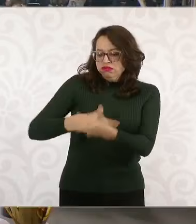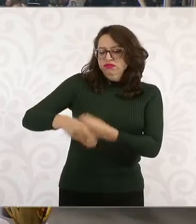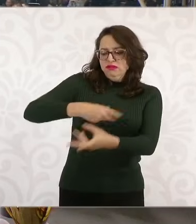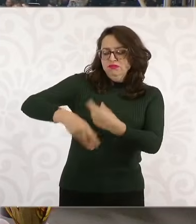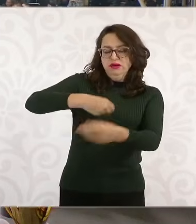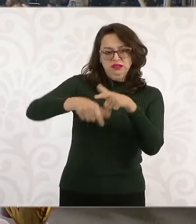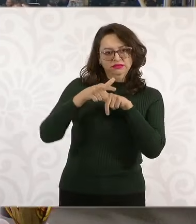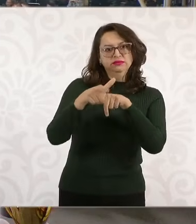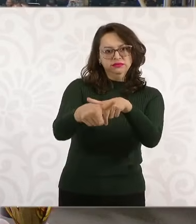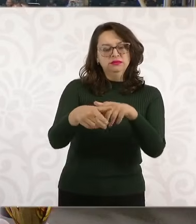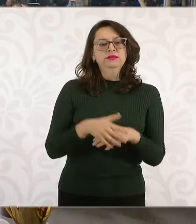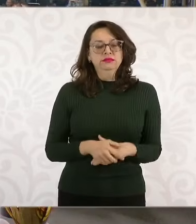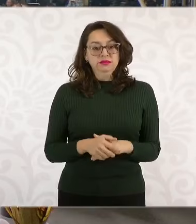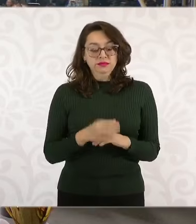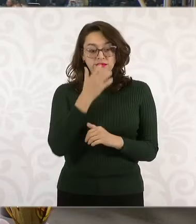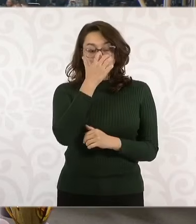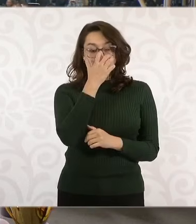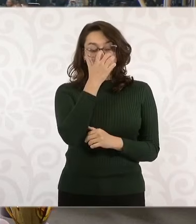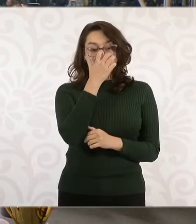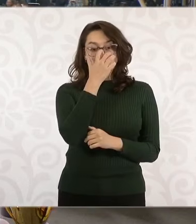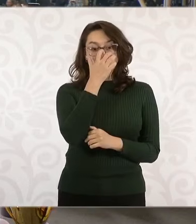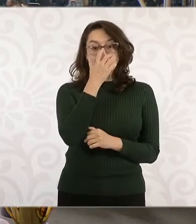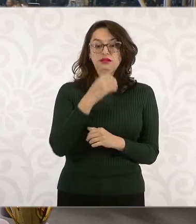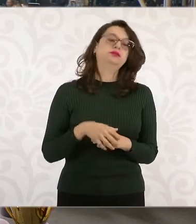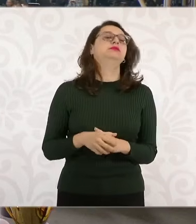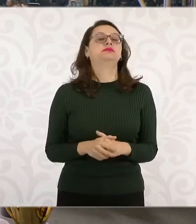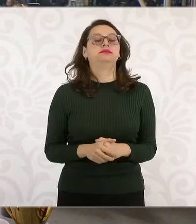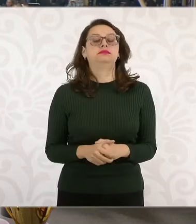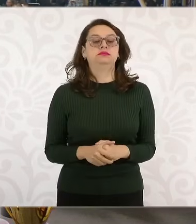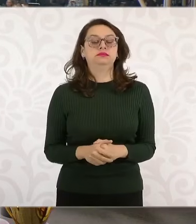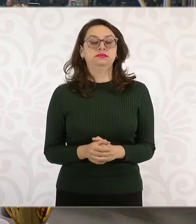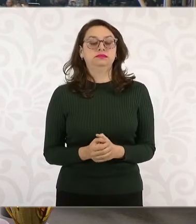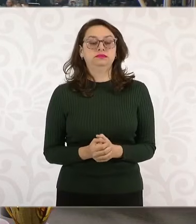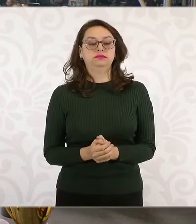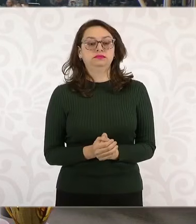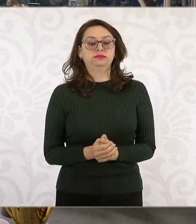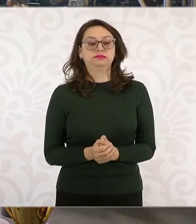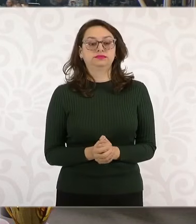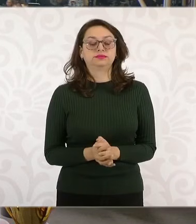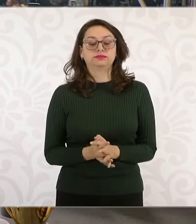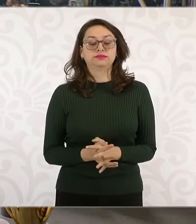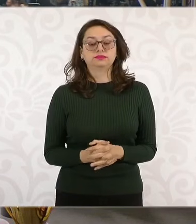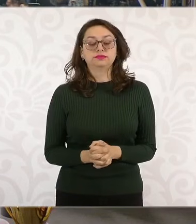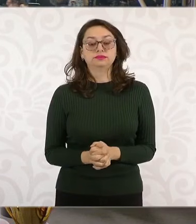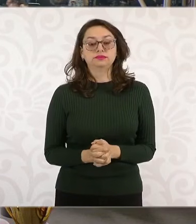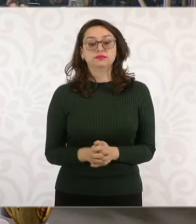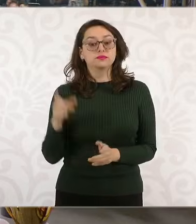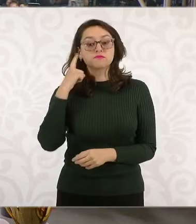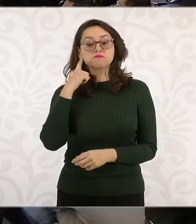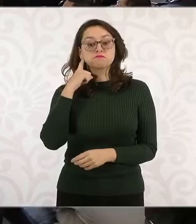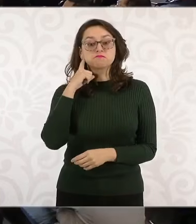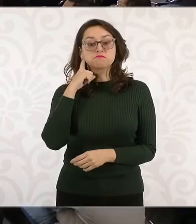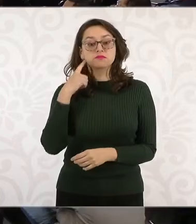¿Esto podría, digamos, disminuir la subocupación, que la más del 6%, o revertirlo, los planes